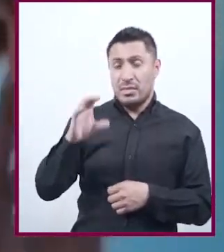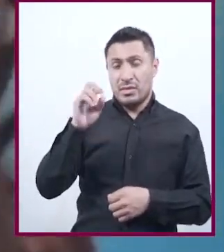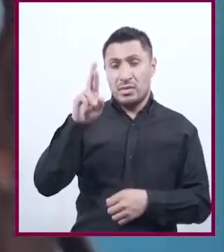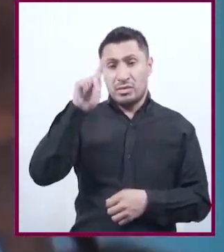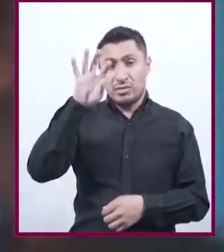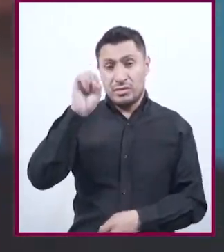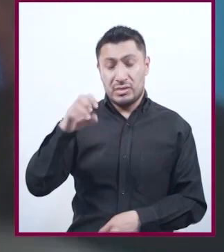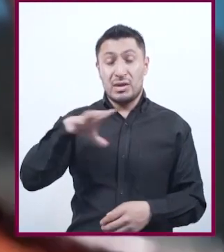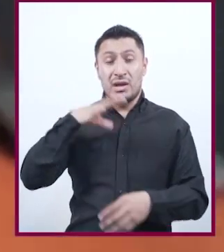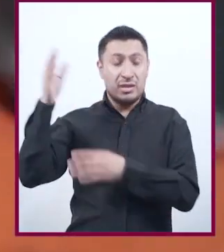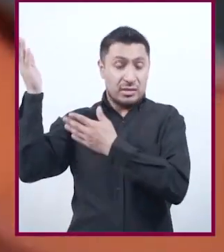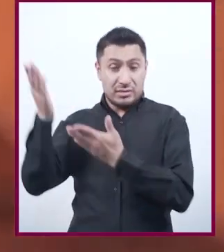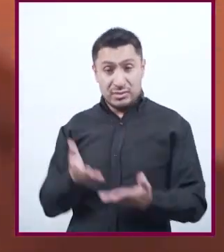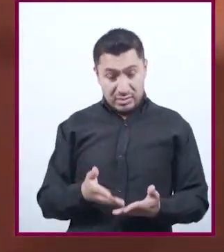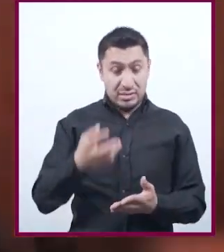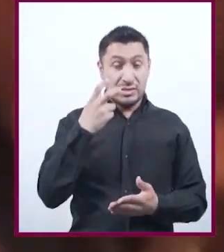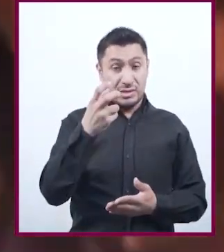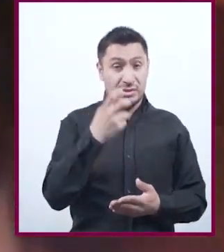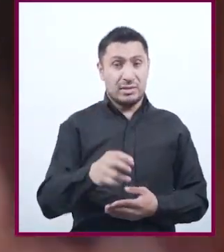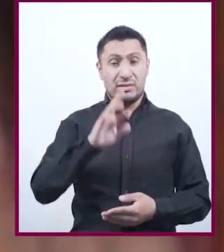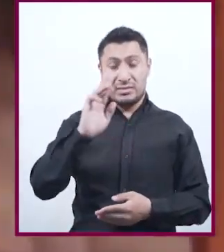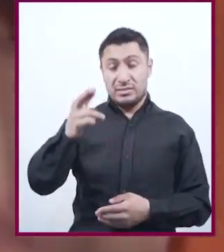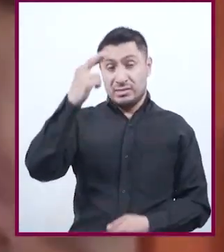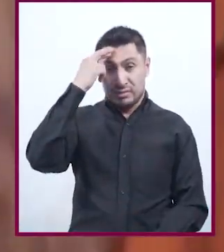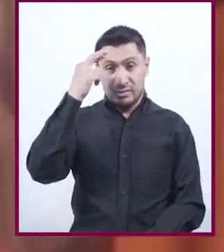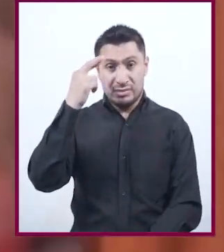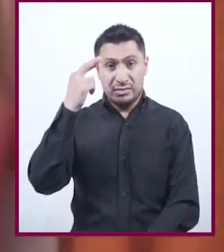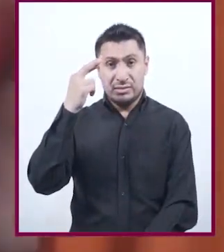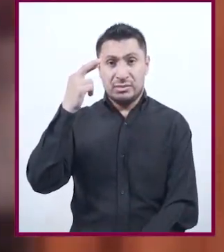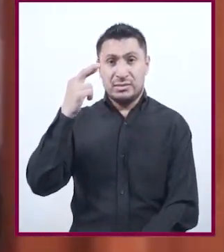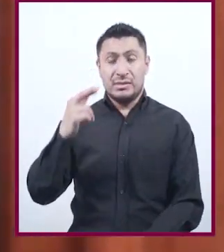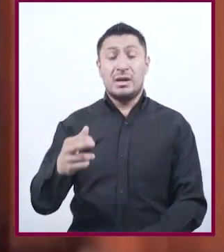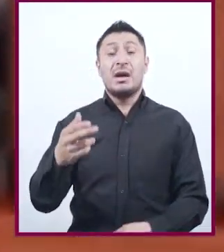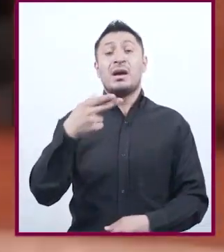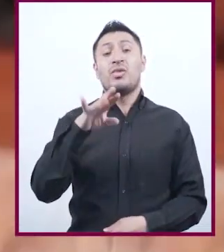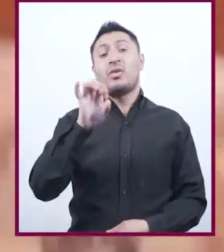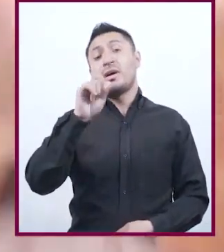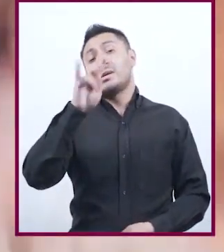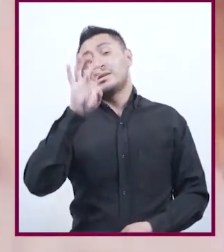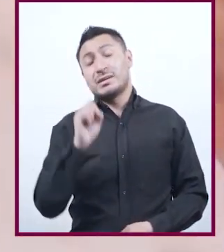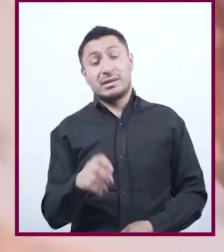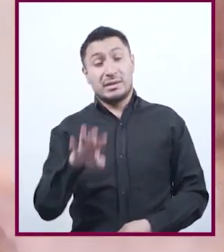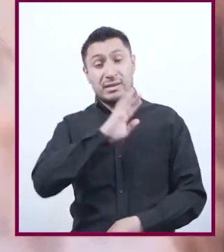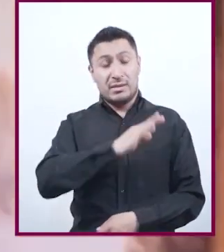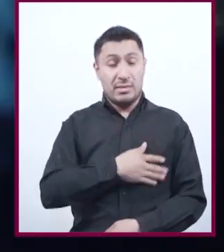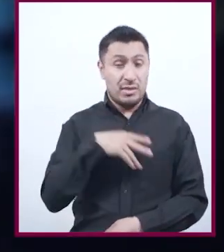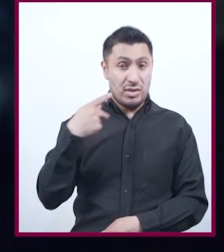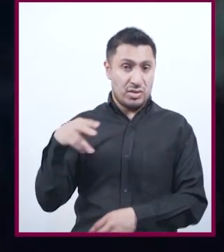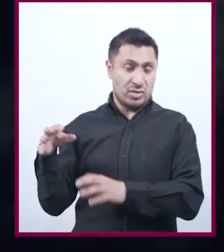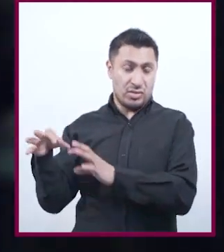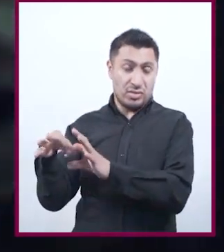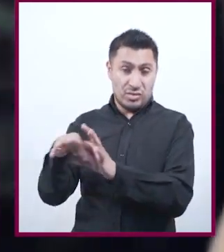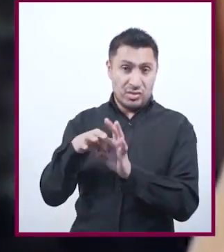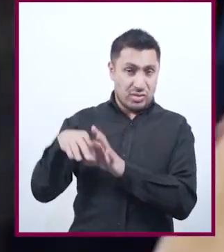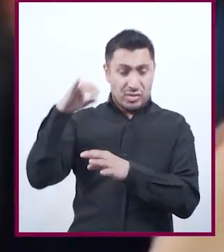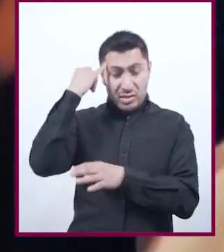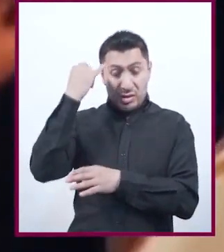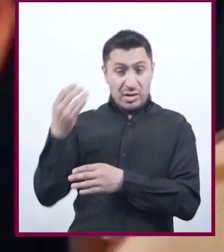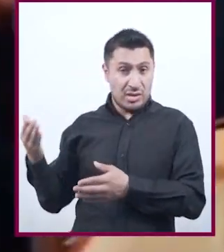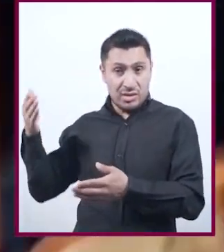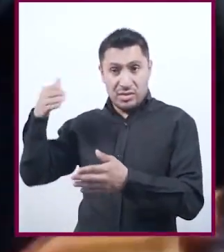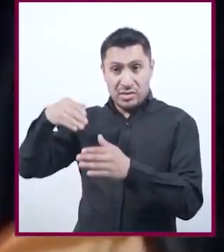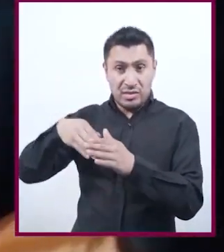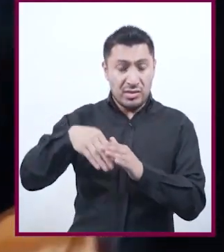las huestes de españoles junto con sus aliados indígenas entraron por Iztapalapa y eso fue muy impactante para